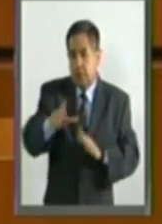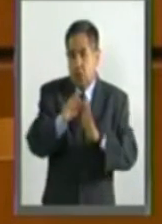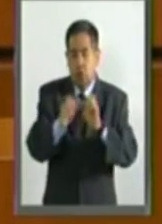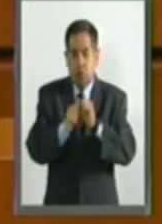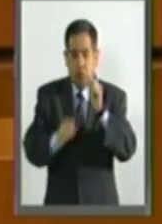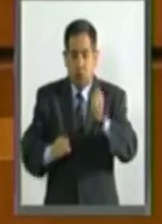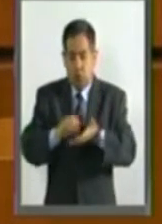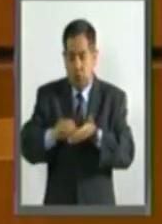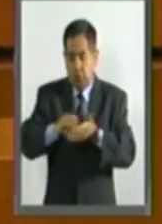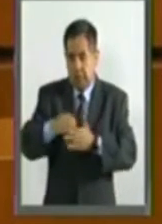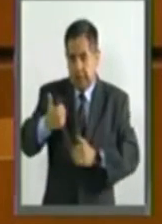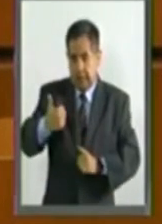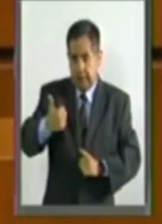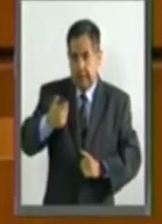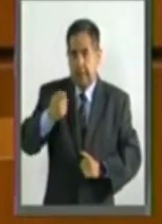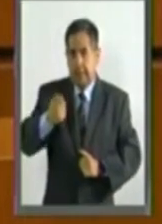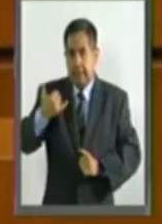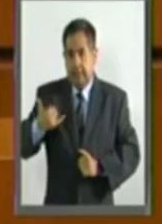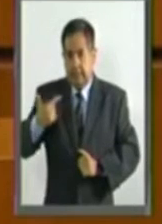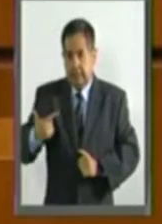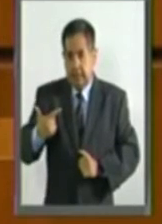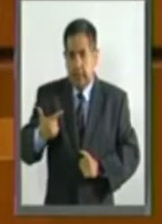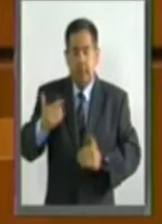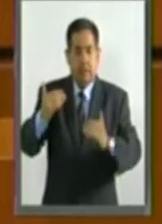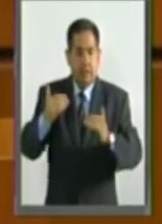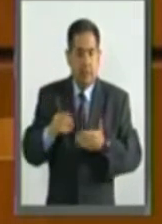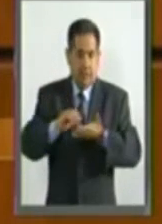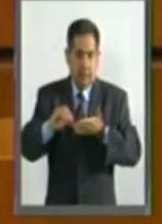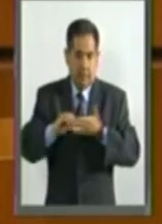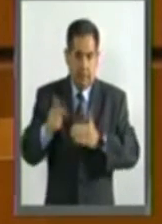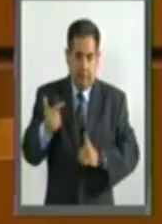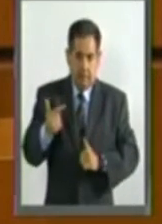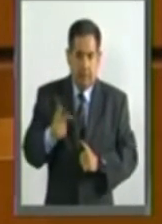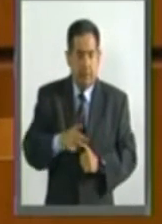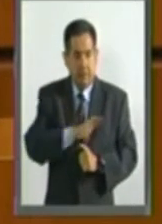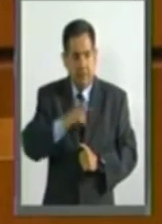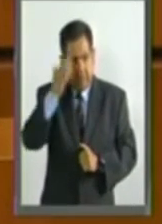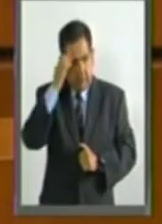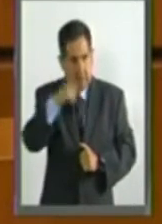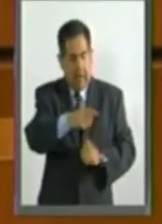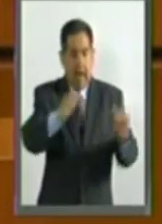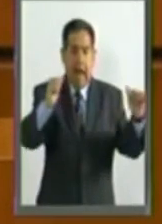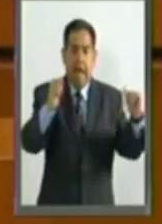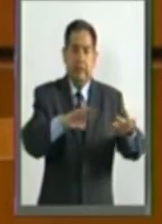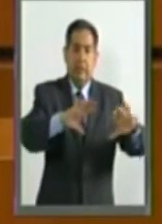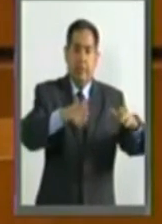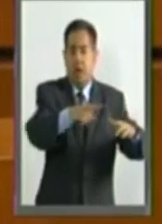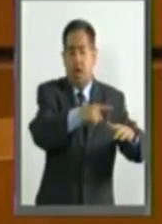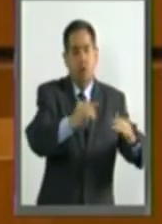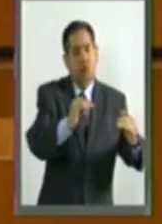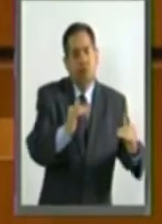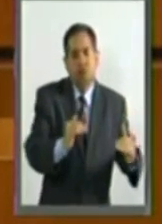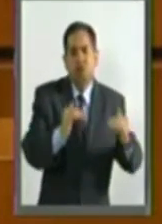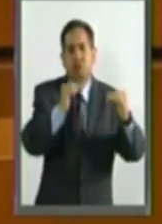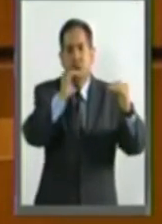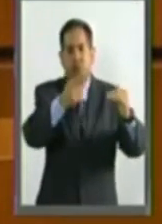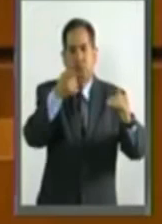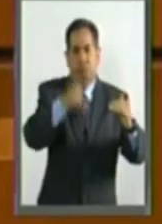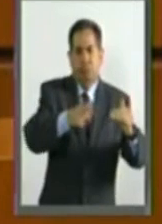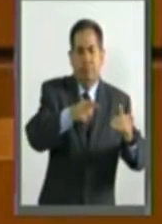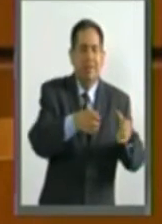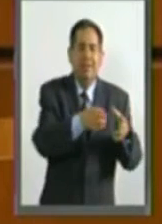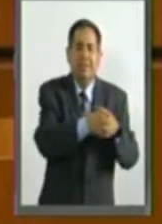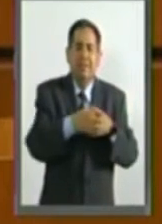fracción 6 y 7, párrafo séptimo, reconoce a la Asamblea General como el órgano supremo de los